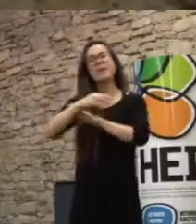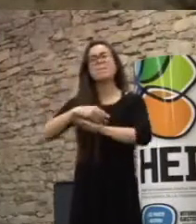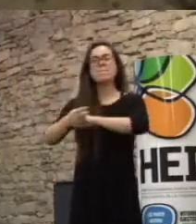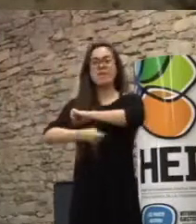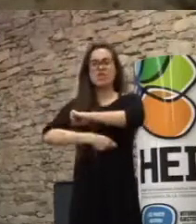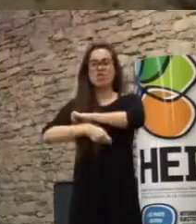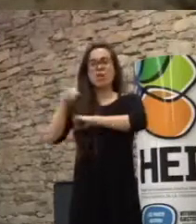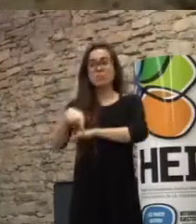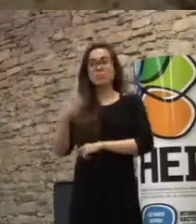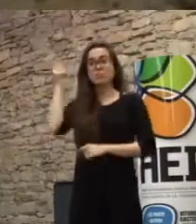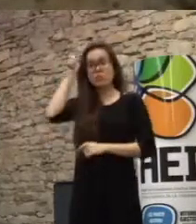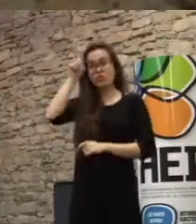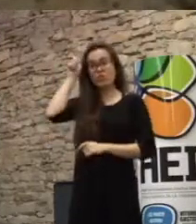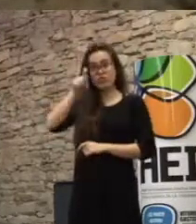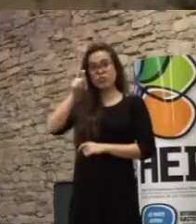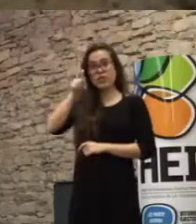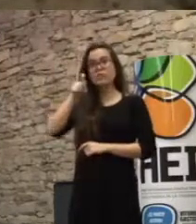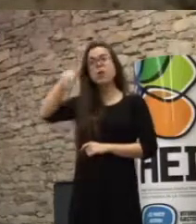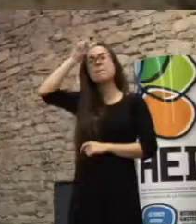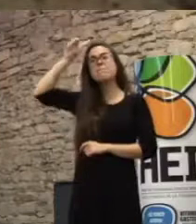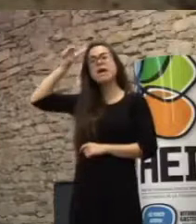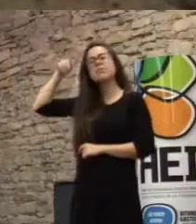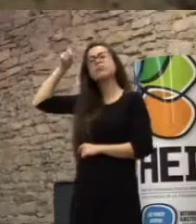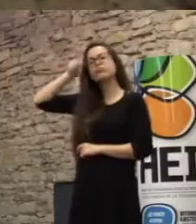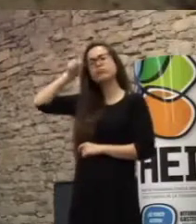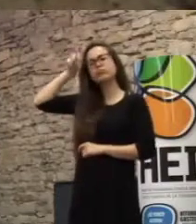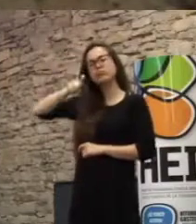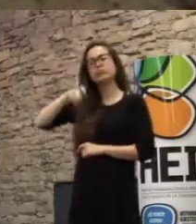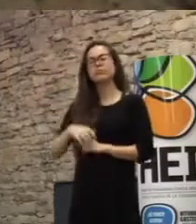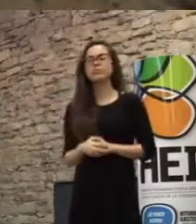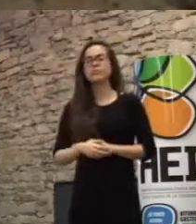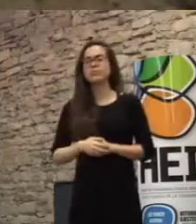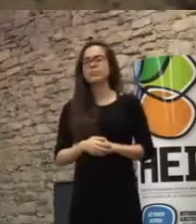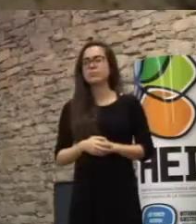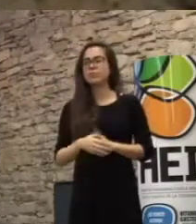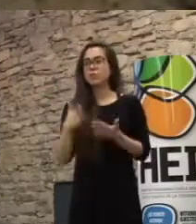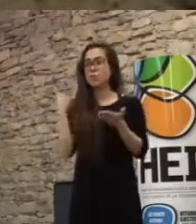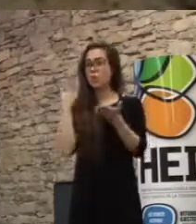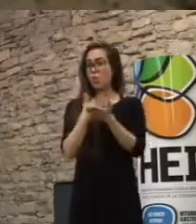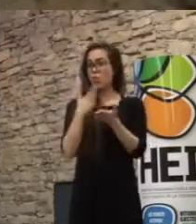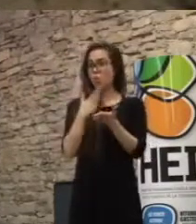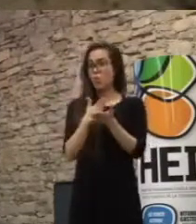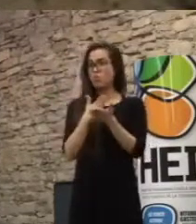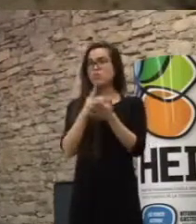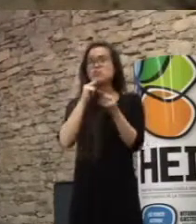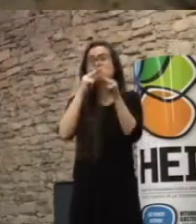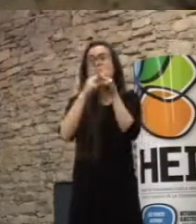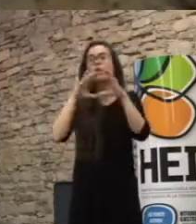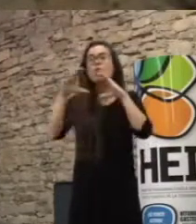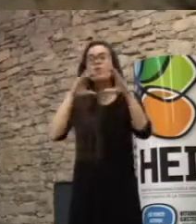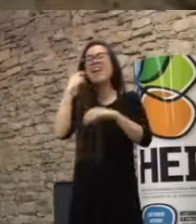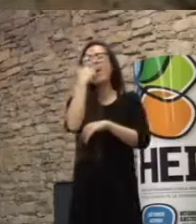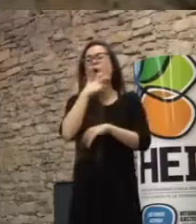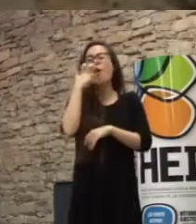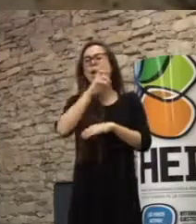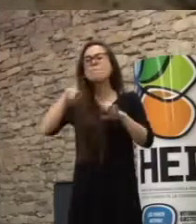es profesor en la universidad complutense de madrid- de un curso que titula comunicación oral y expresión